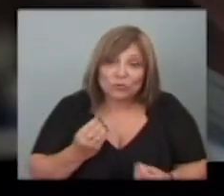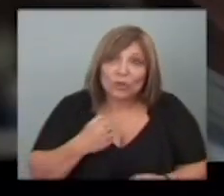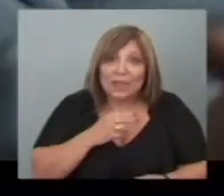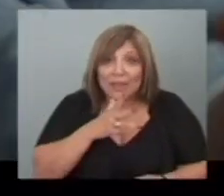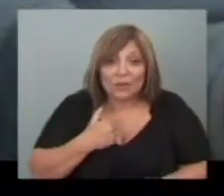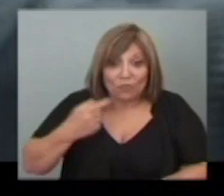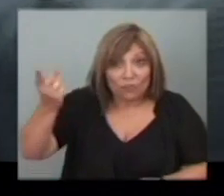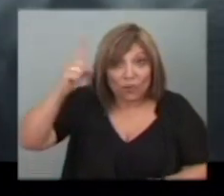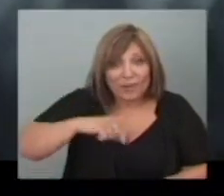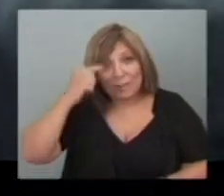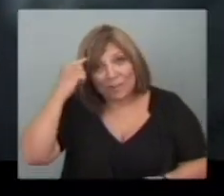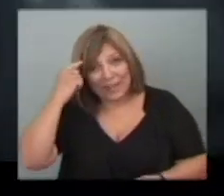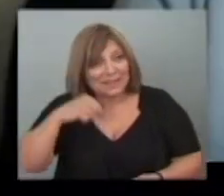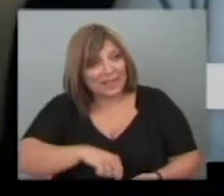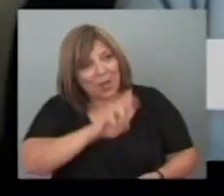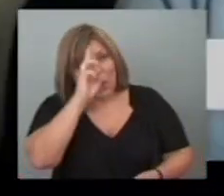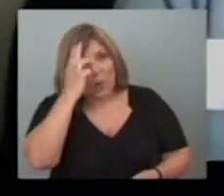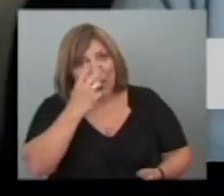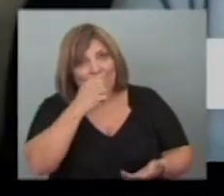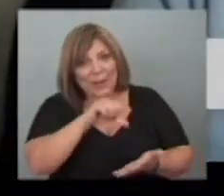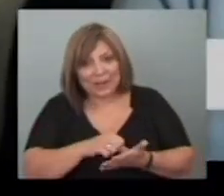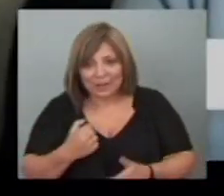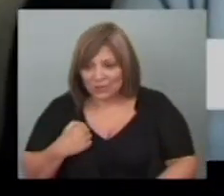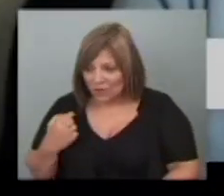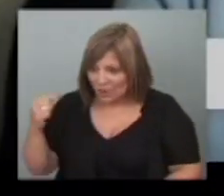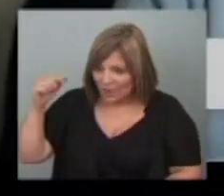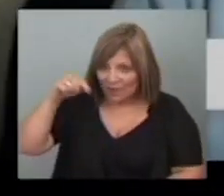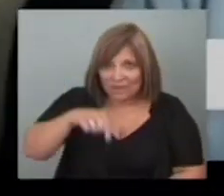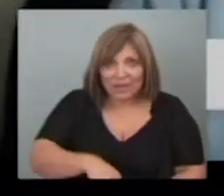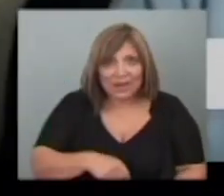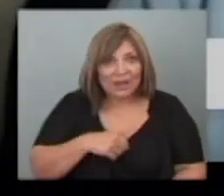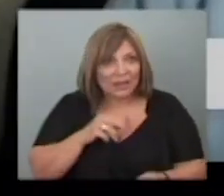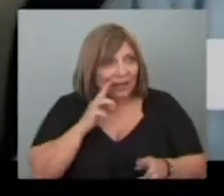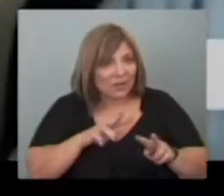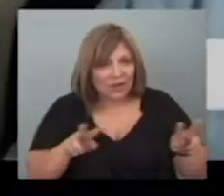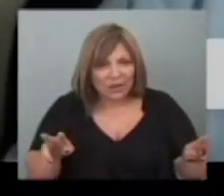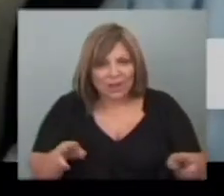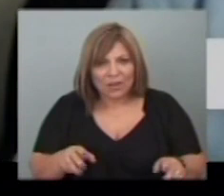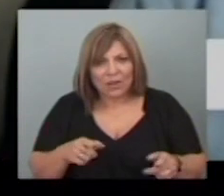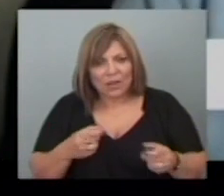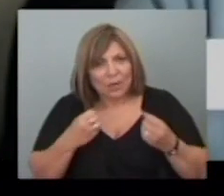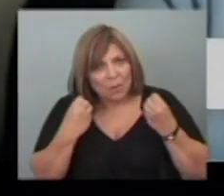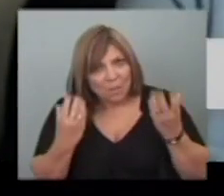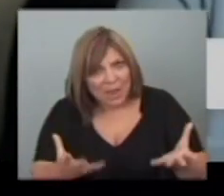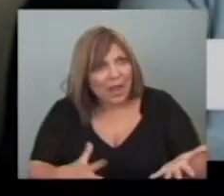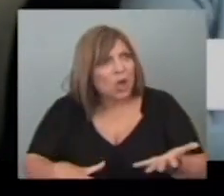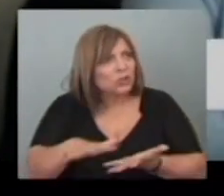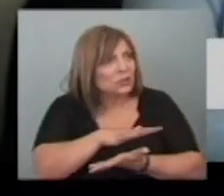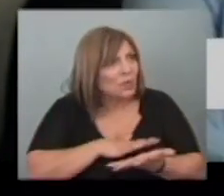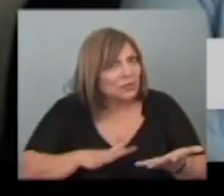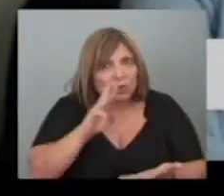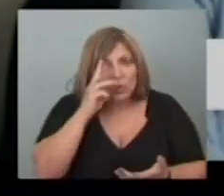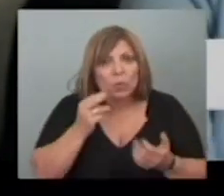de volver, Silvia se imaginó un país. Y vine acá ahora y encuentro un Uruguay en mejor estado, en mejor situación, con